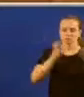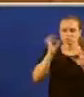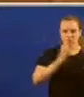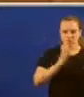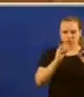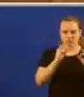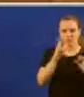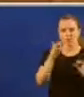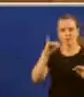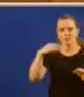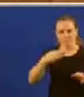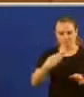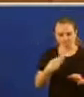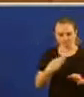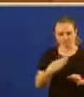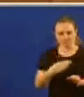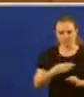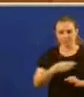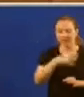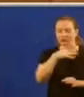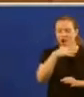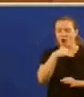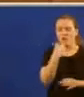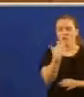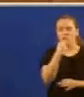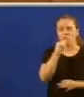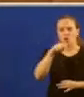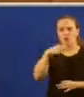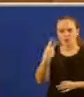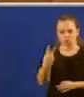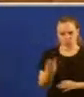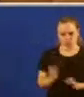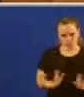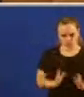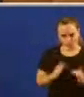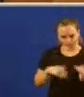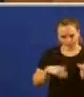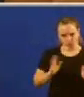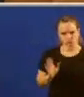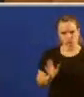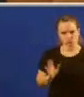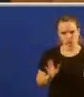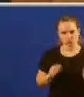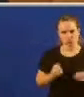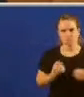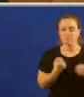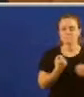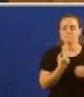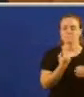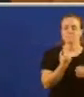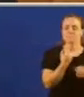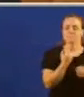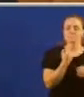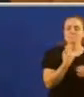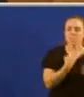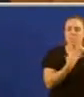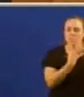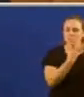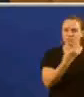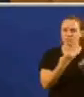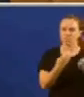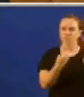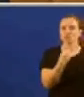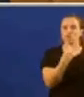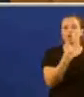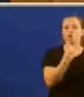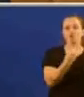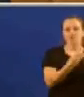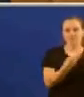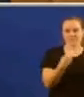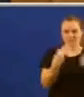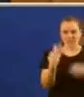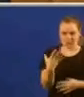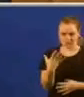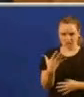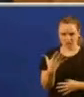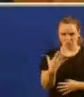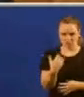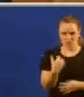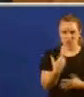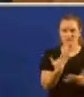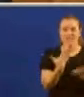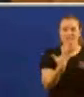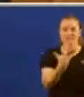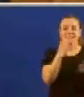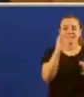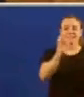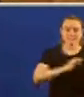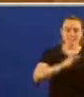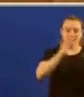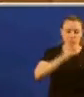hoxe non somos nin o 5,2. En 1985 o 10% de todos os traballadores e traballadoras do Estado